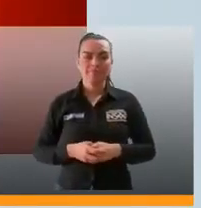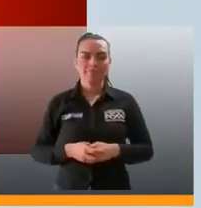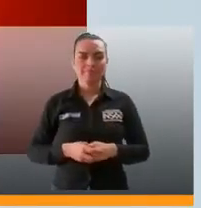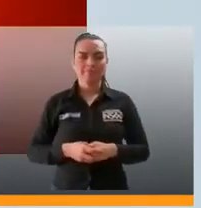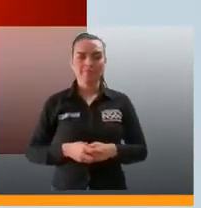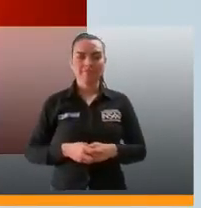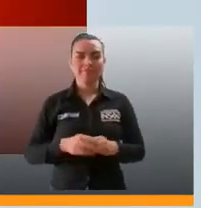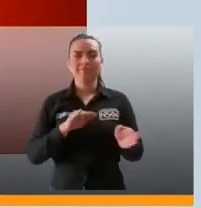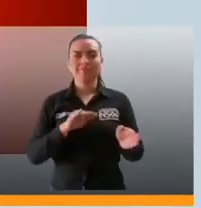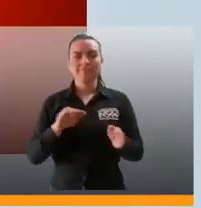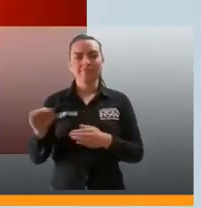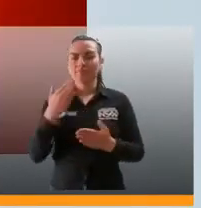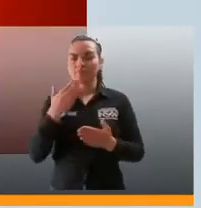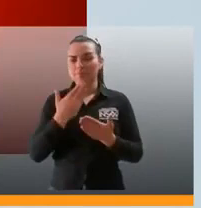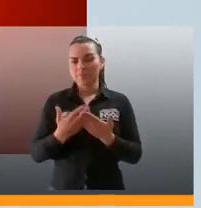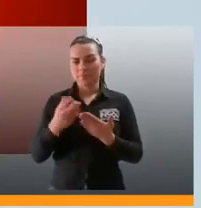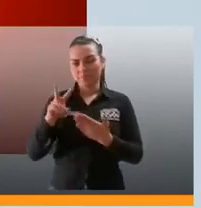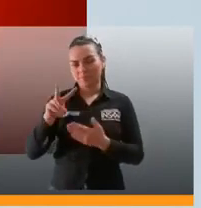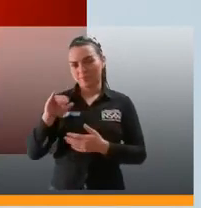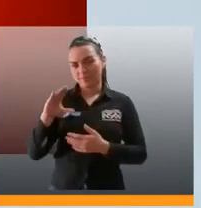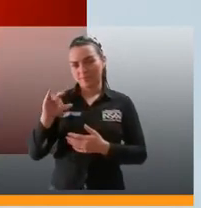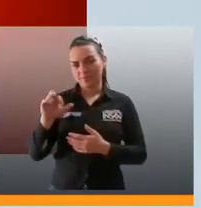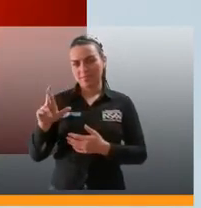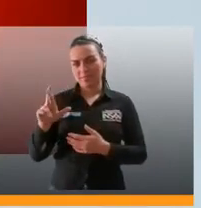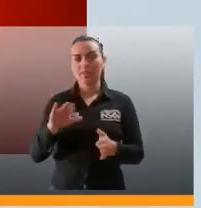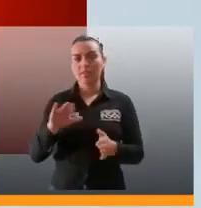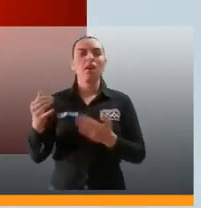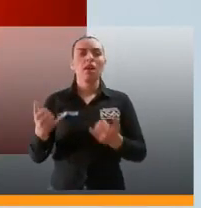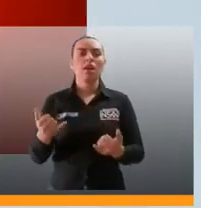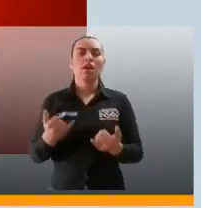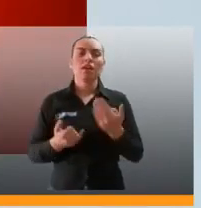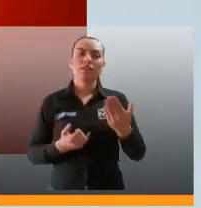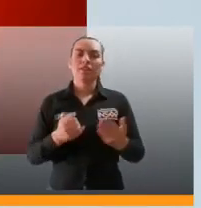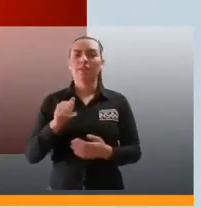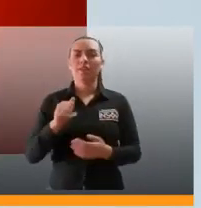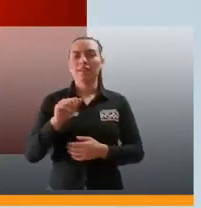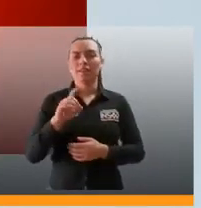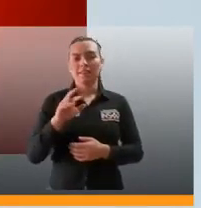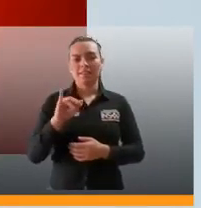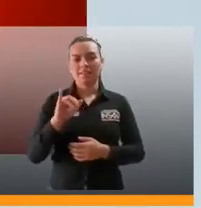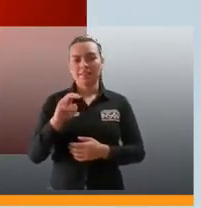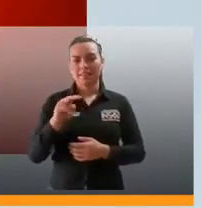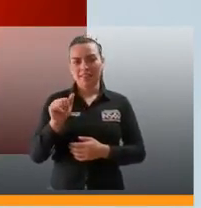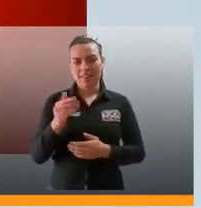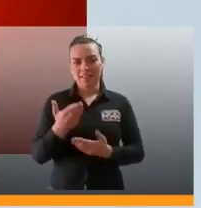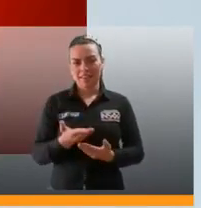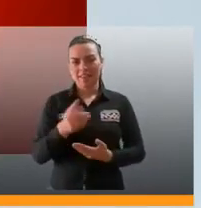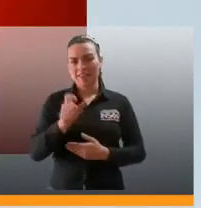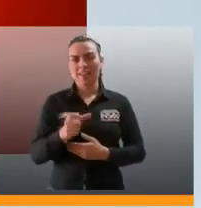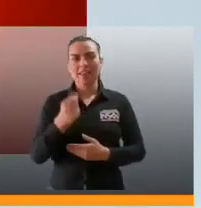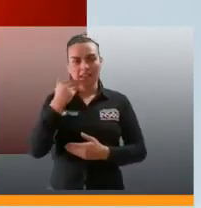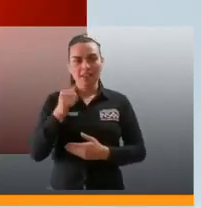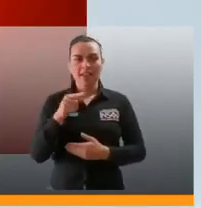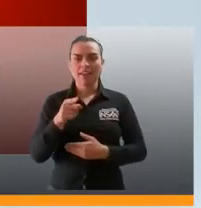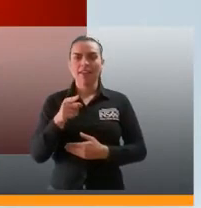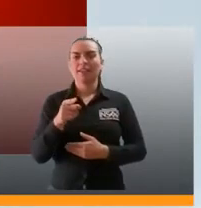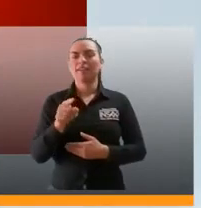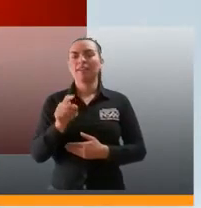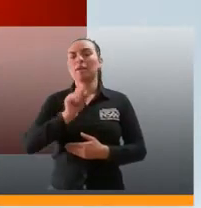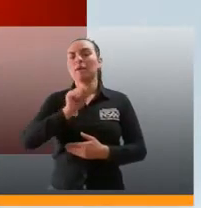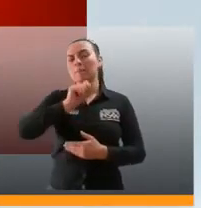Gracias, Víctor. Queremos darle paso a Adriana, Adriana Giraldo, que va a hacer una activación con una